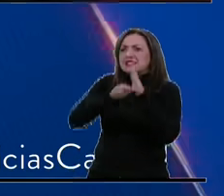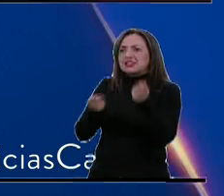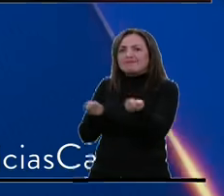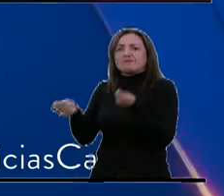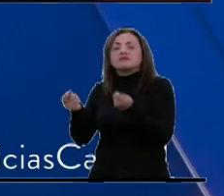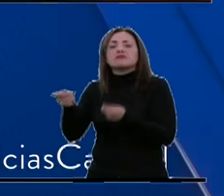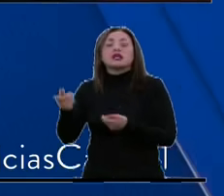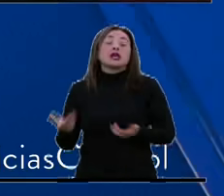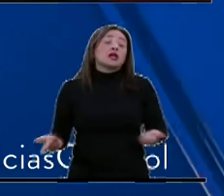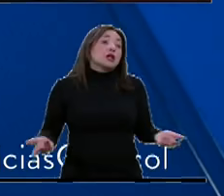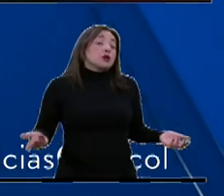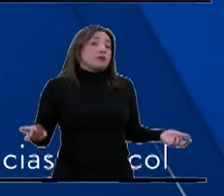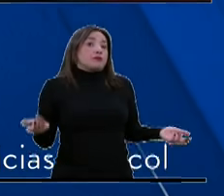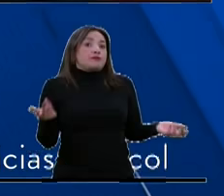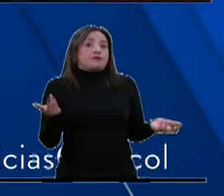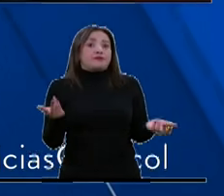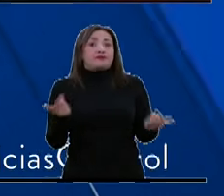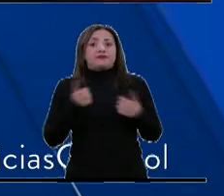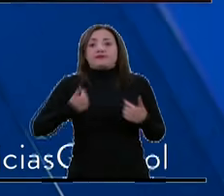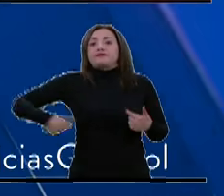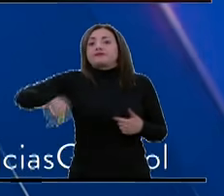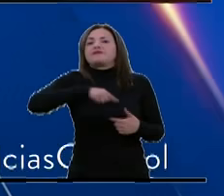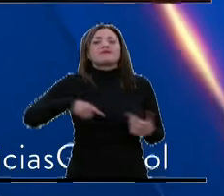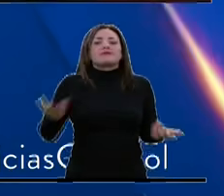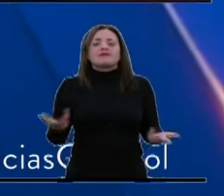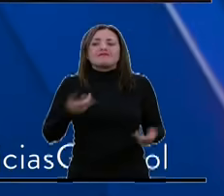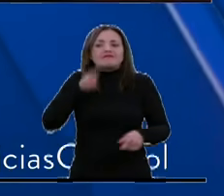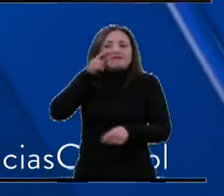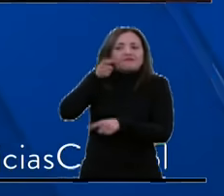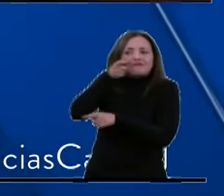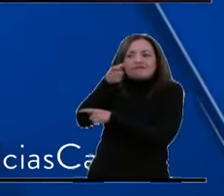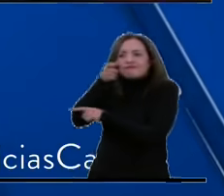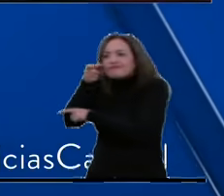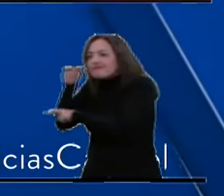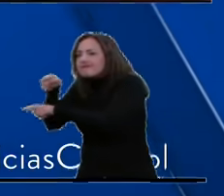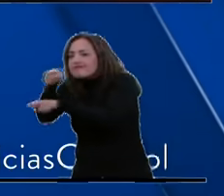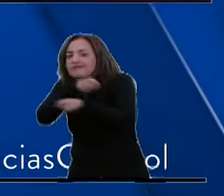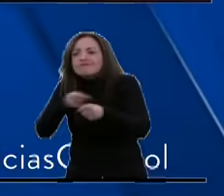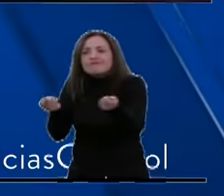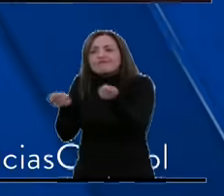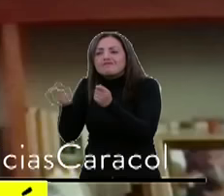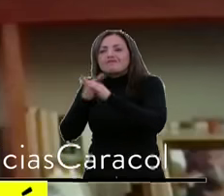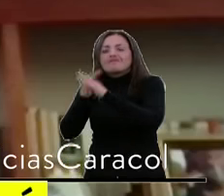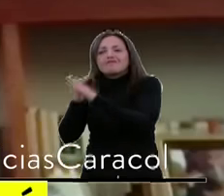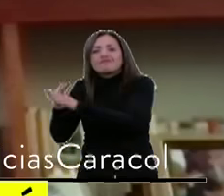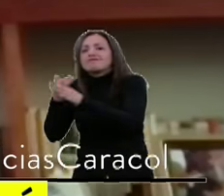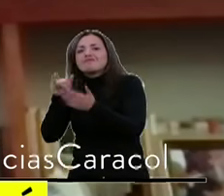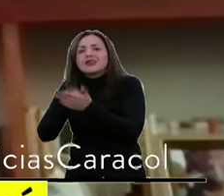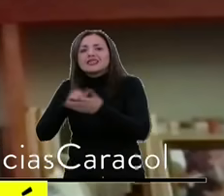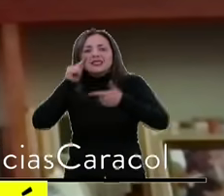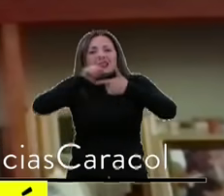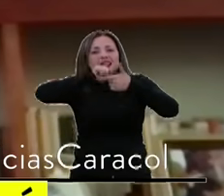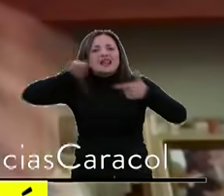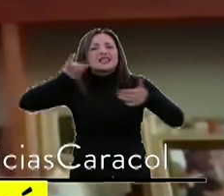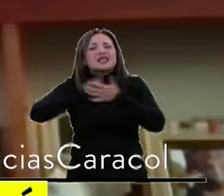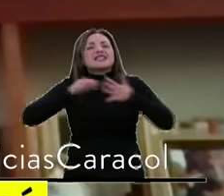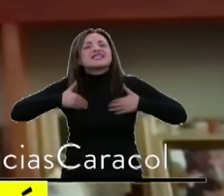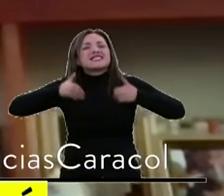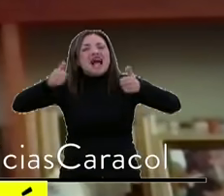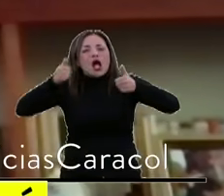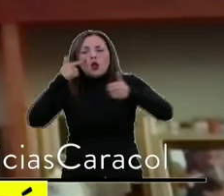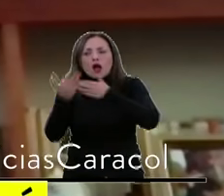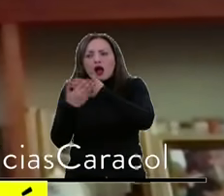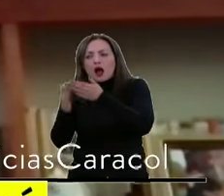juan diego lo único que nosotros hacemos es mirar y monitorear el día a día sanitat a nuestro identificador de cuidado de